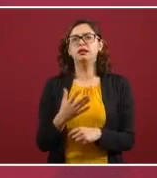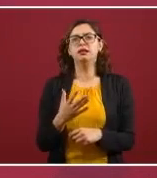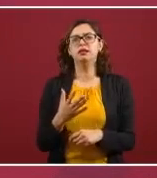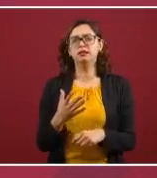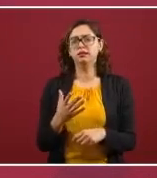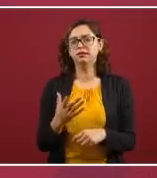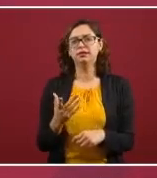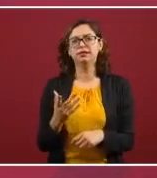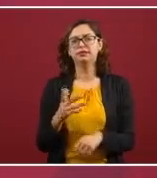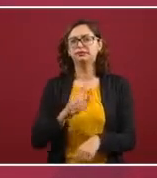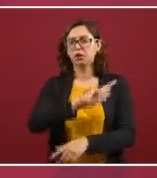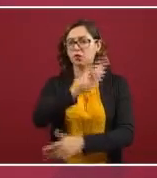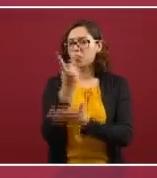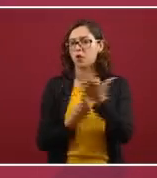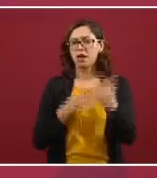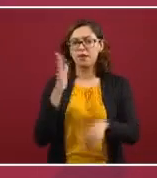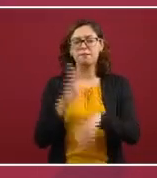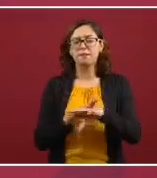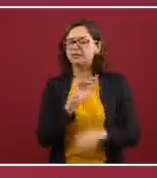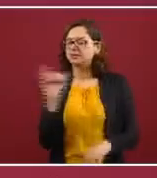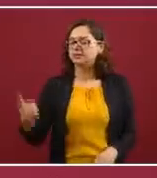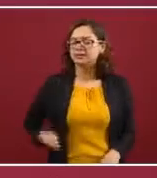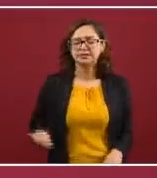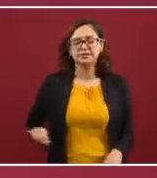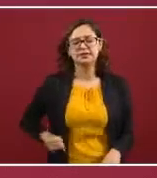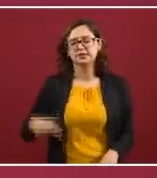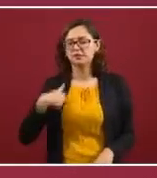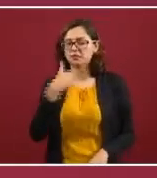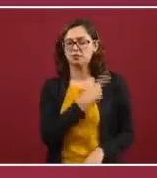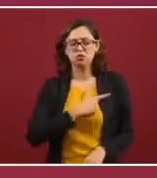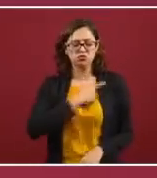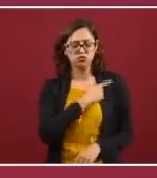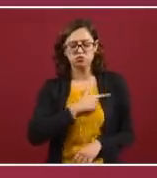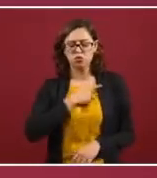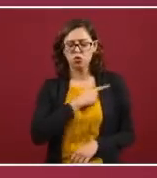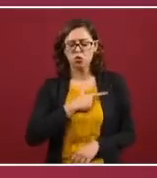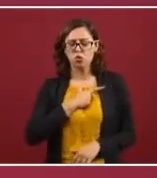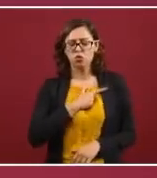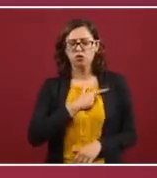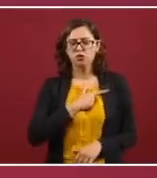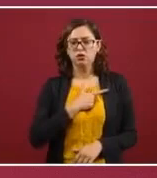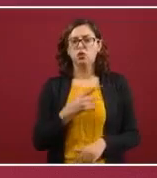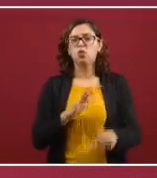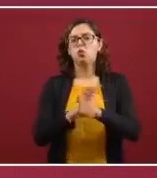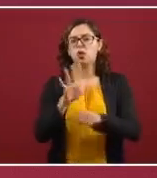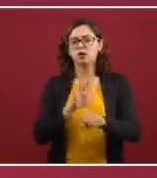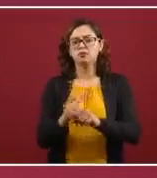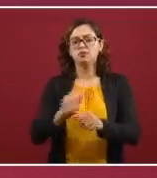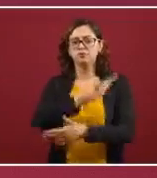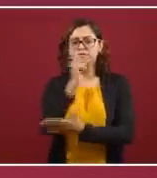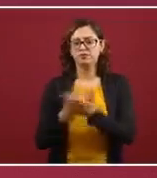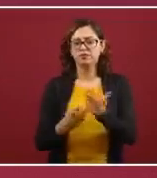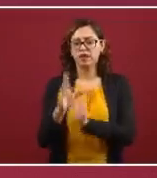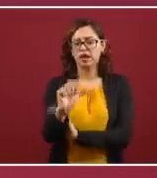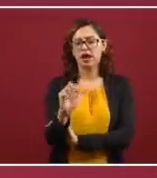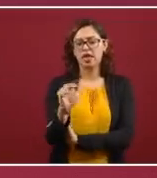más me llamó la atención es un programa que reúne a los jóvenes, se llama